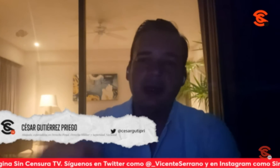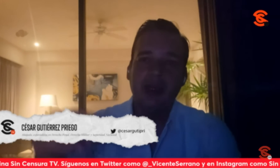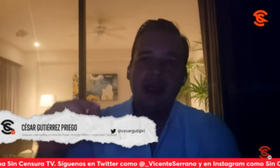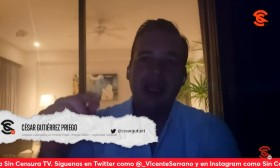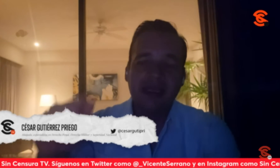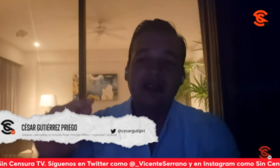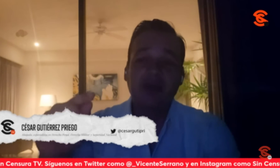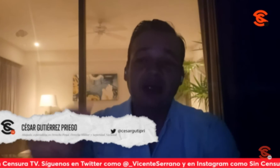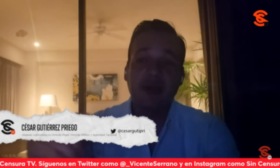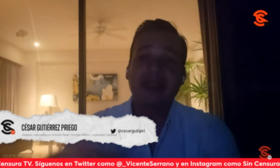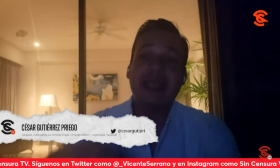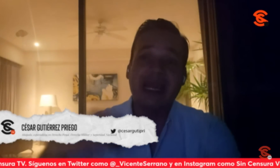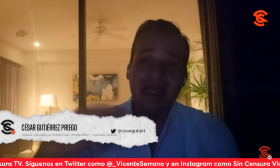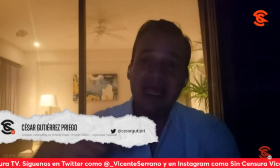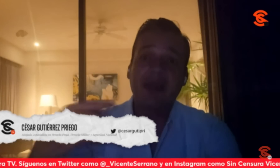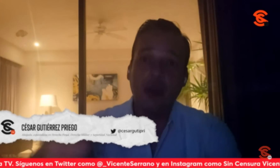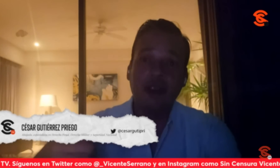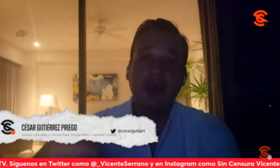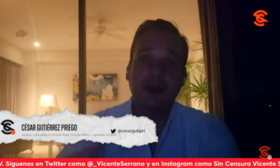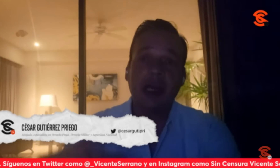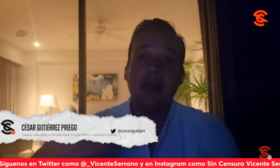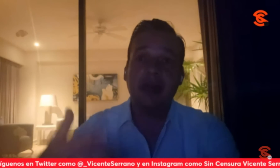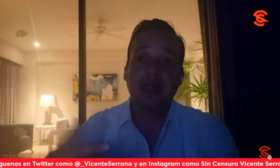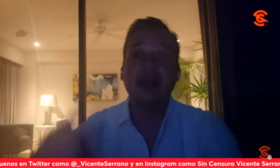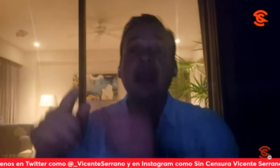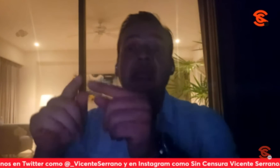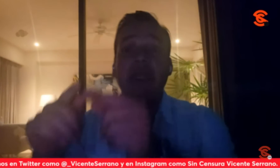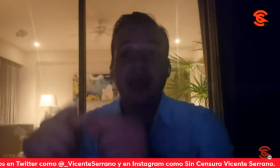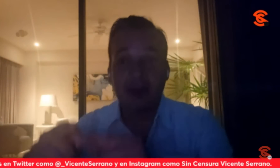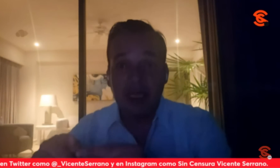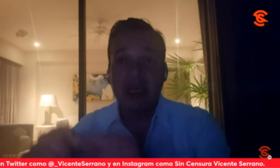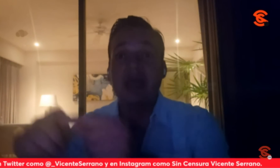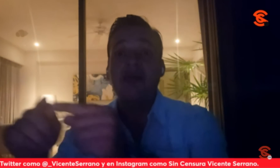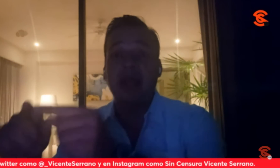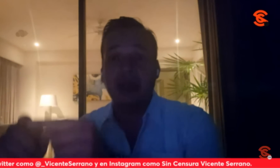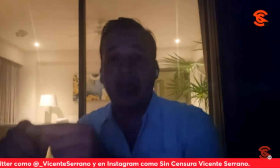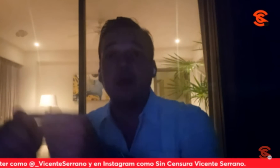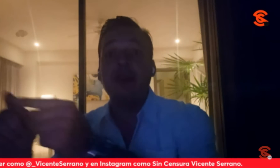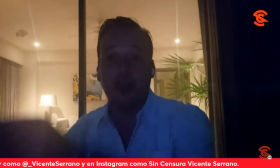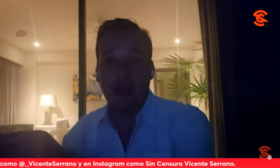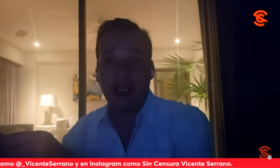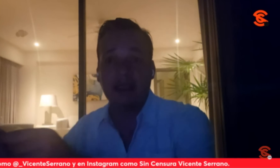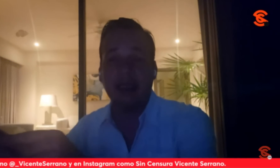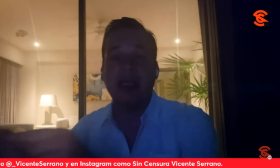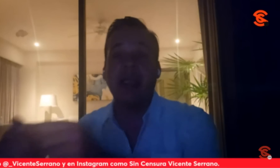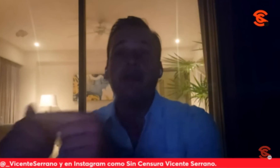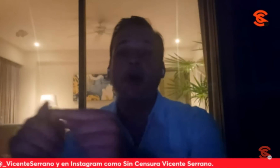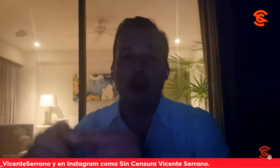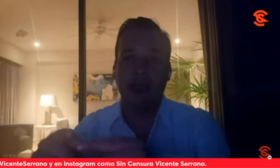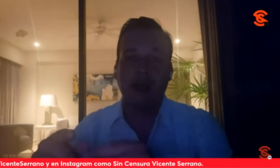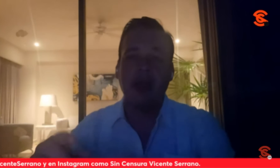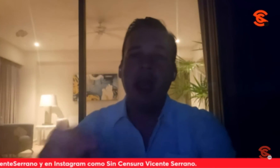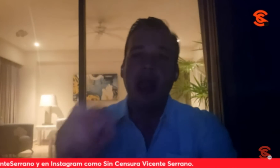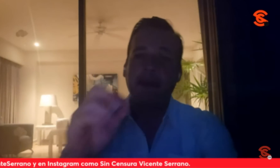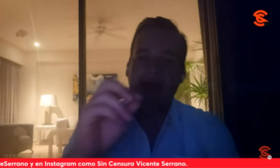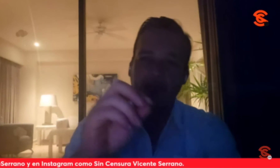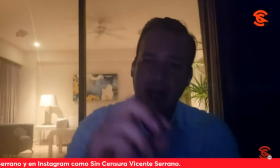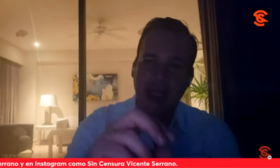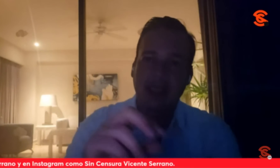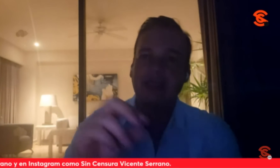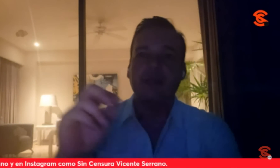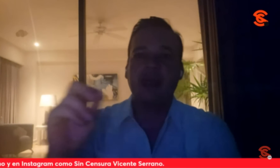Ayotzinapa, esas personas el día de hoy se encuentran en libertad y terminan inventando historias que involucran